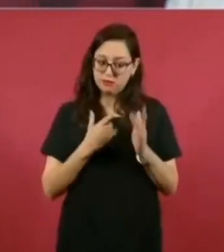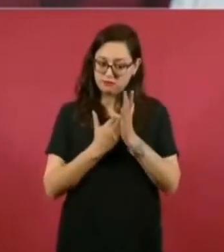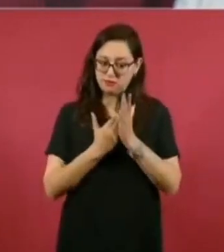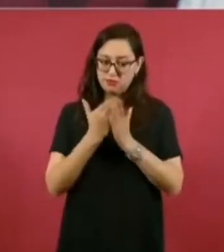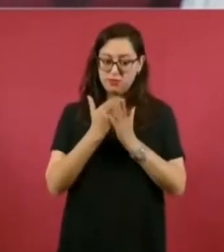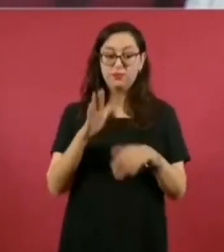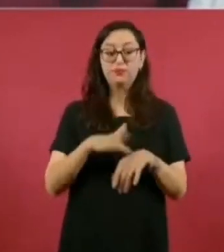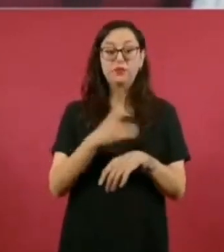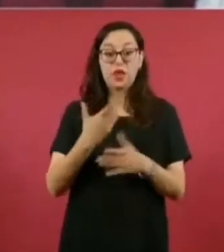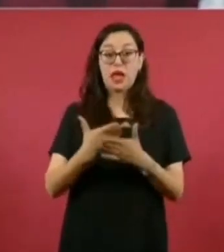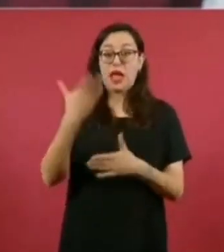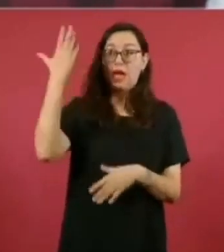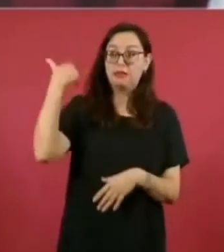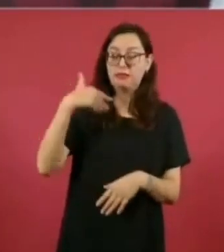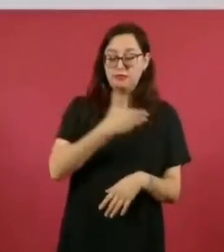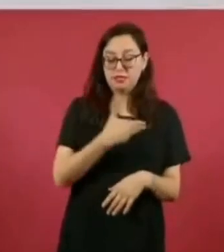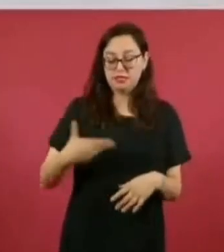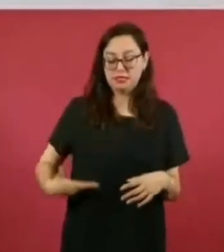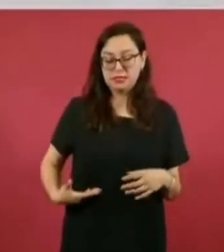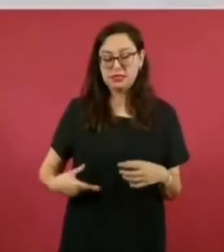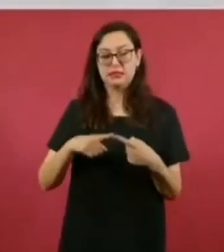30% de su salario.